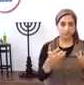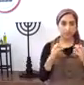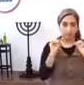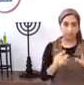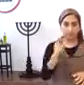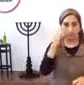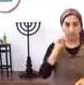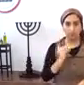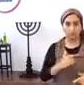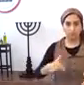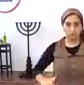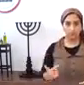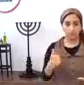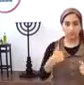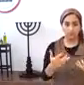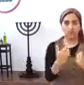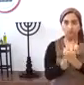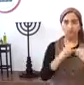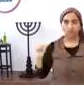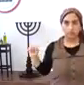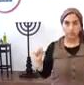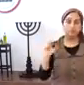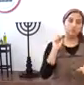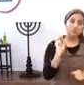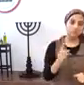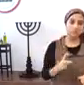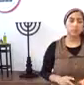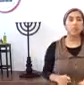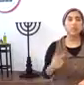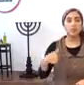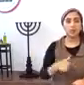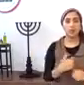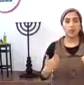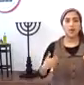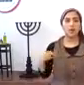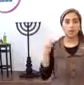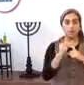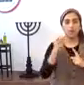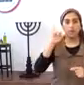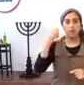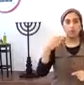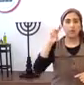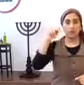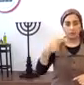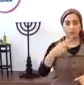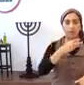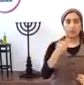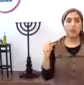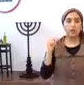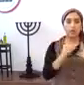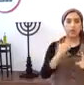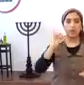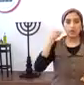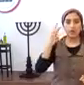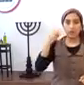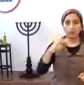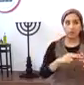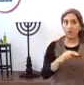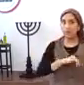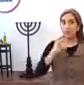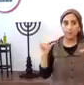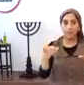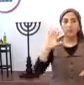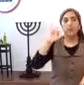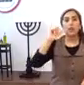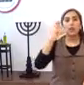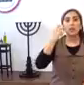queremos bendición para nuestras vidas queremos la salvación bueno que tengamos la palabra de Yahweh y la palabra de